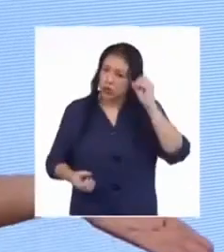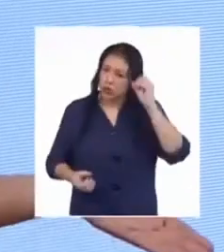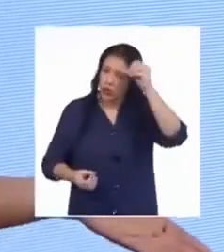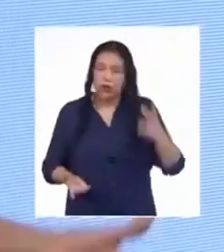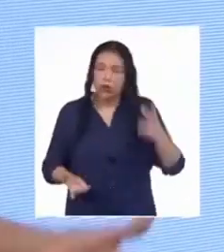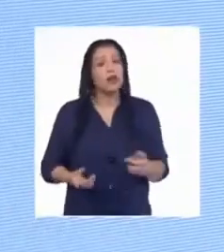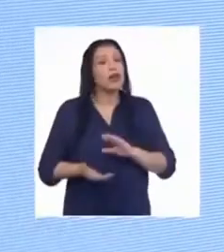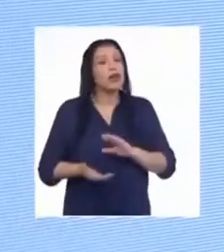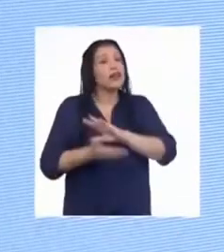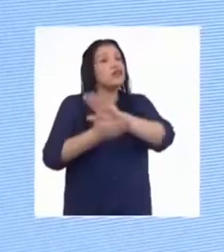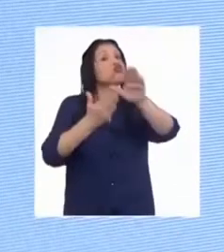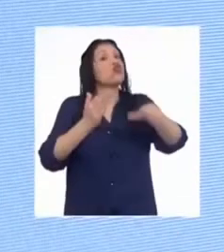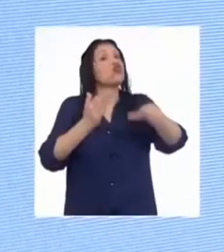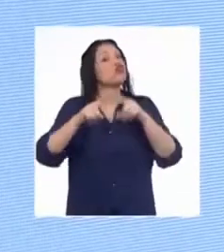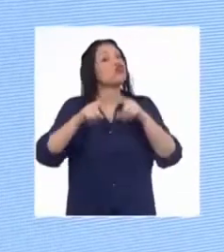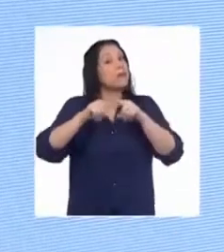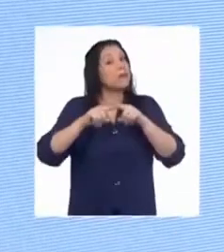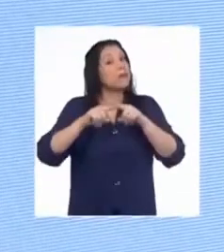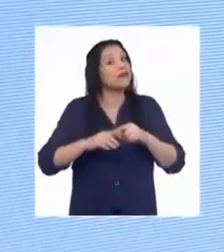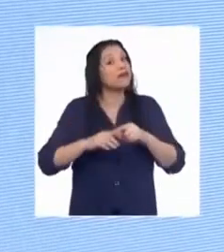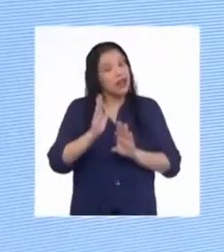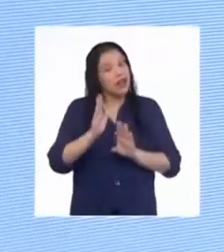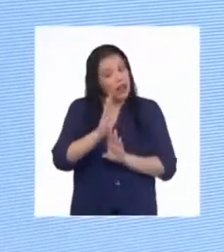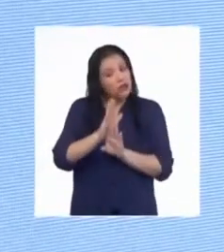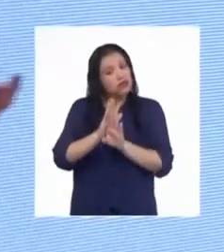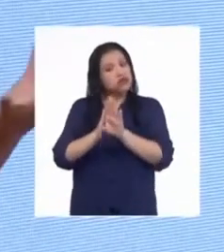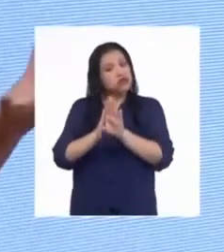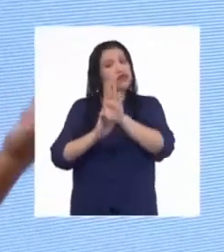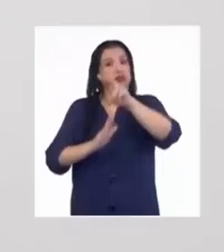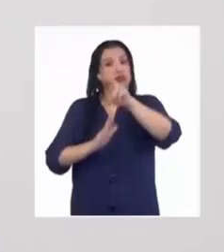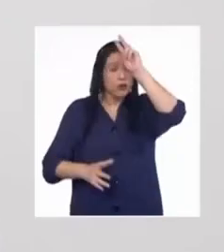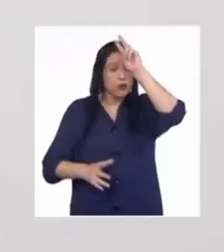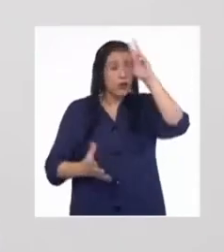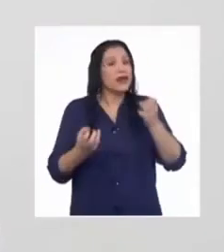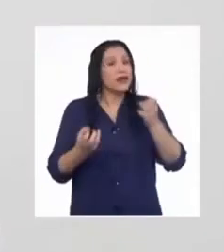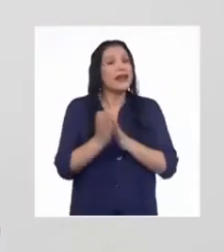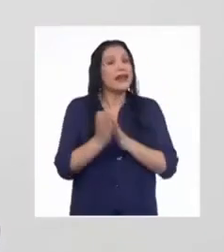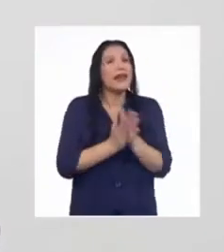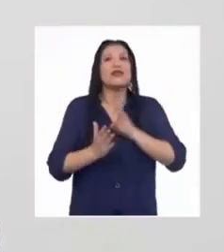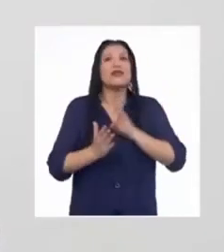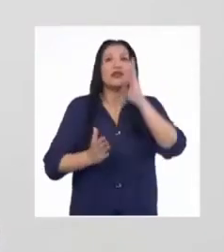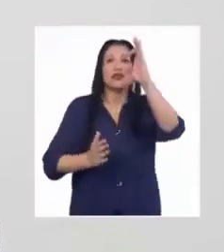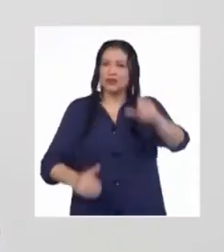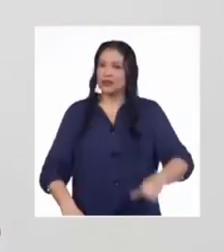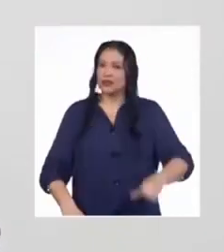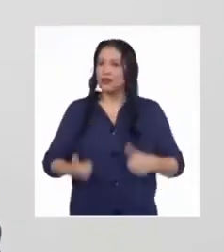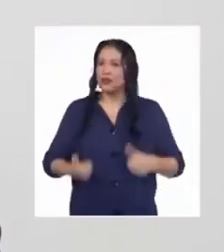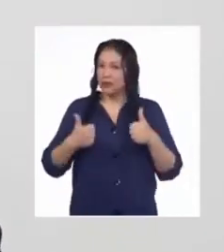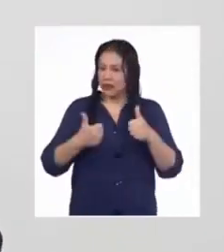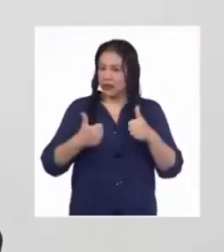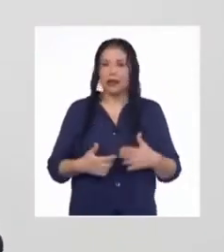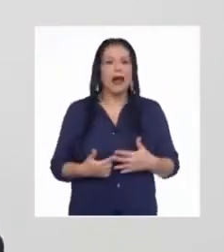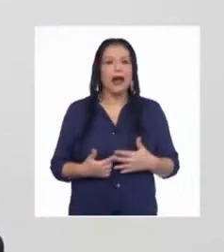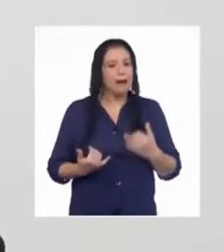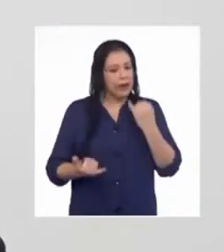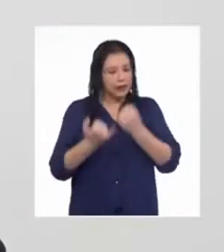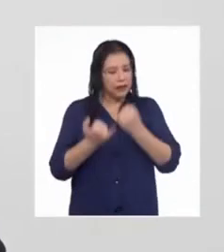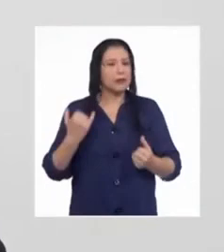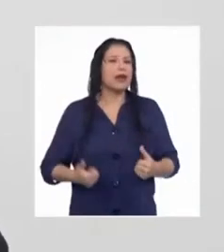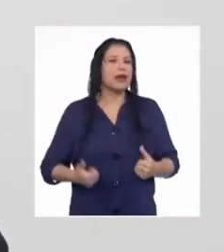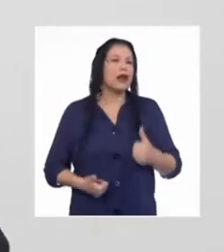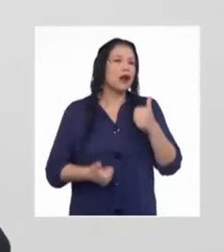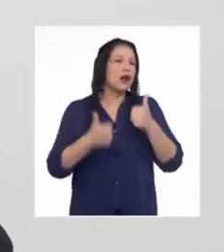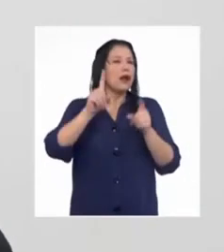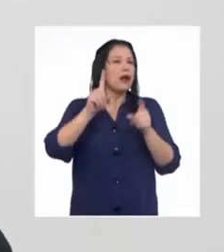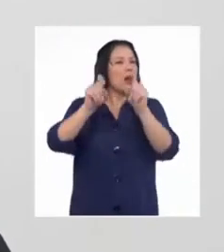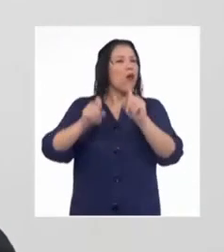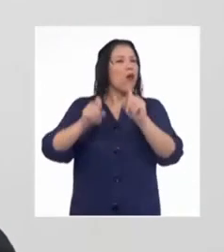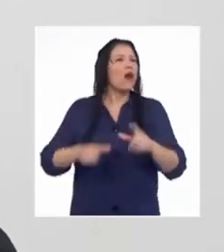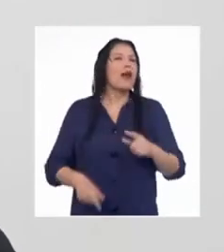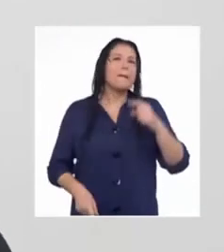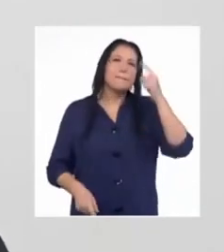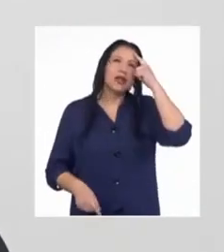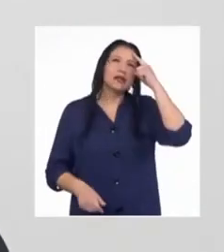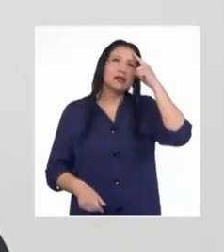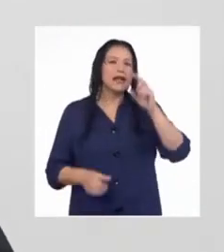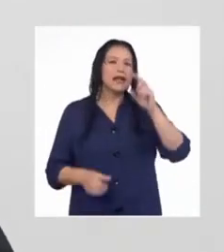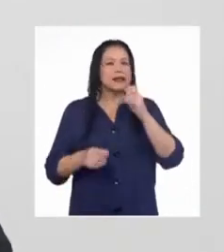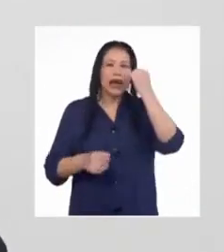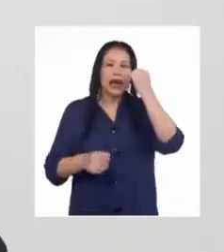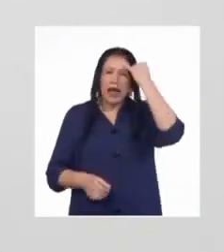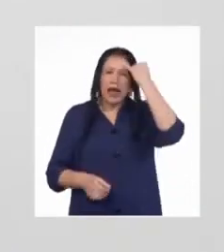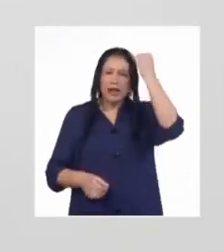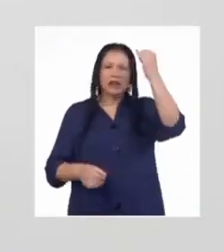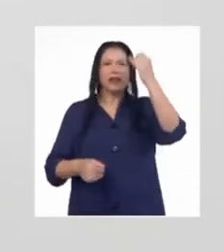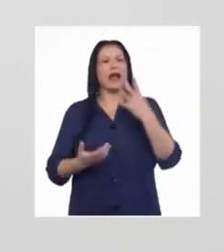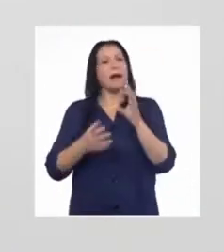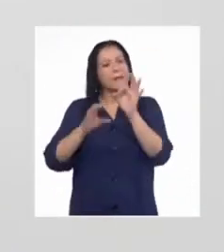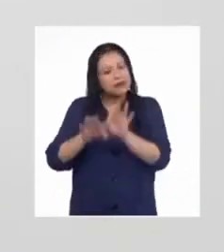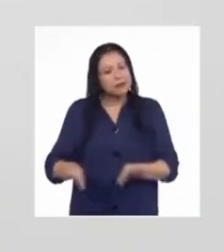de todos depende construir el Perú en el que queremos vivir. Ya para terminar, ¿cuál consideran que es la idea principal